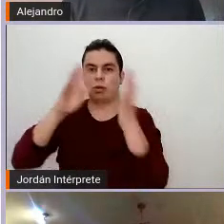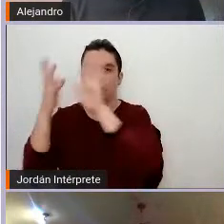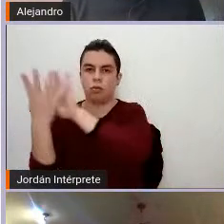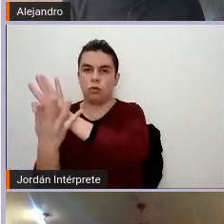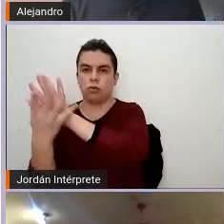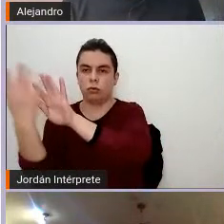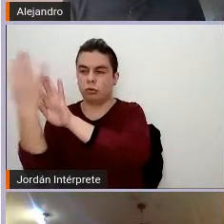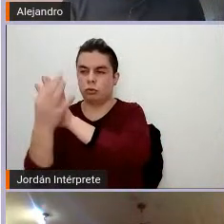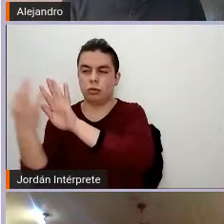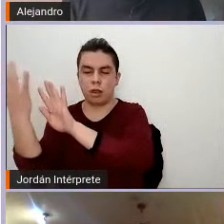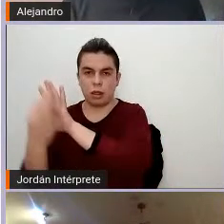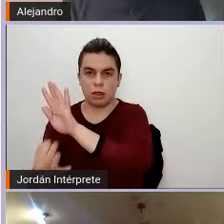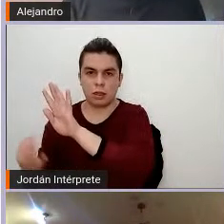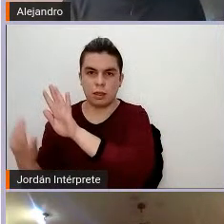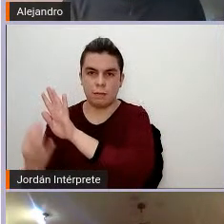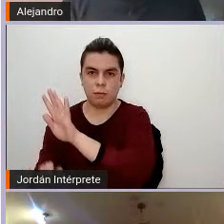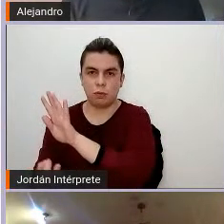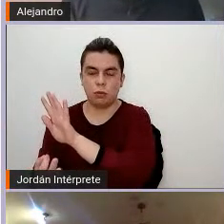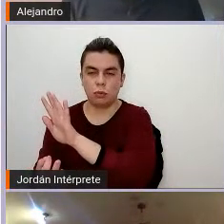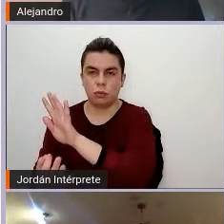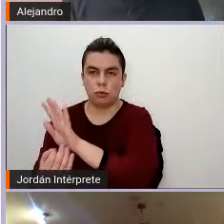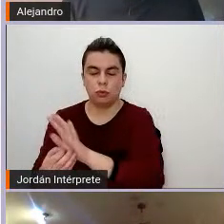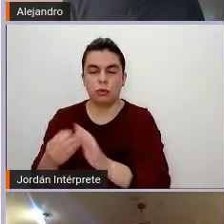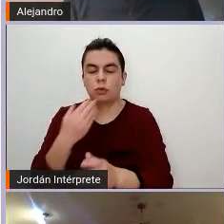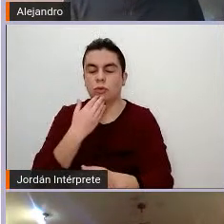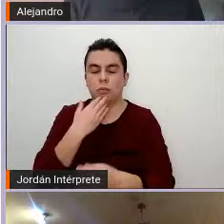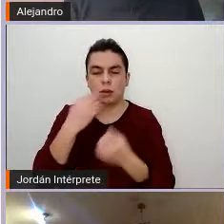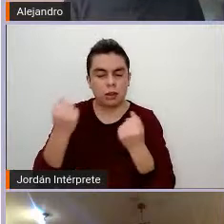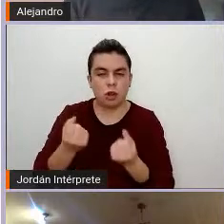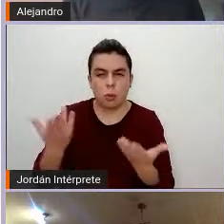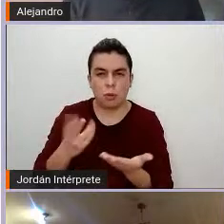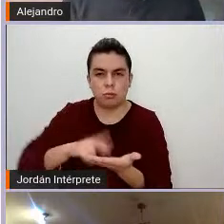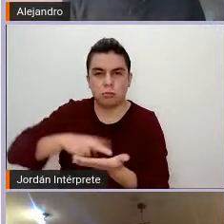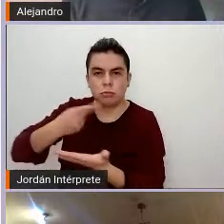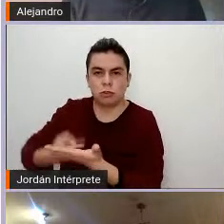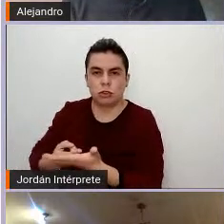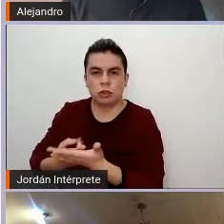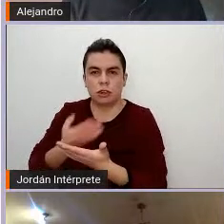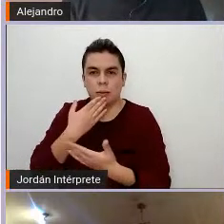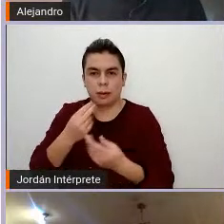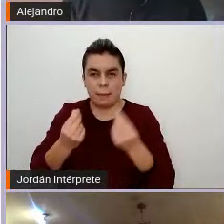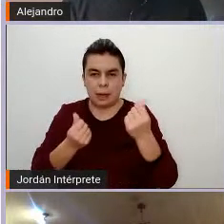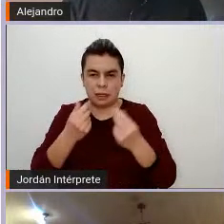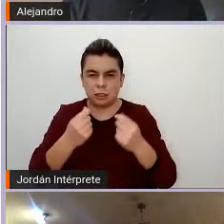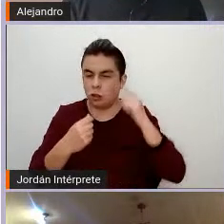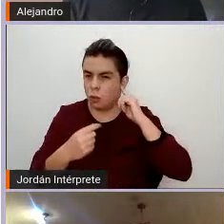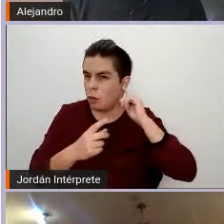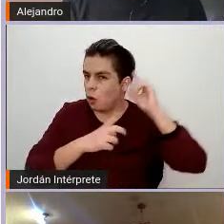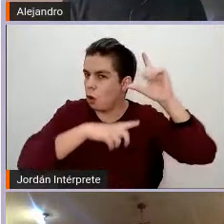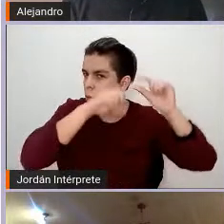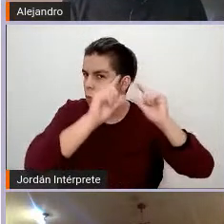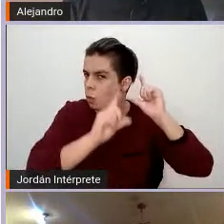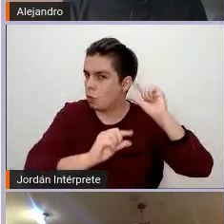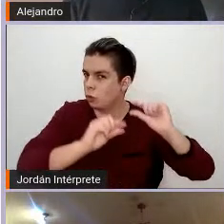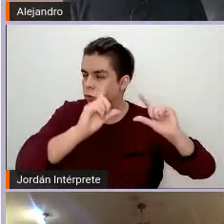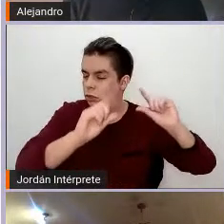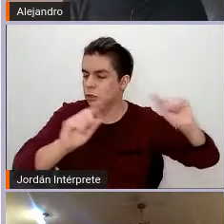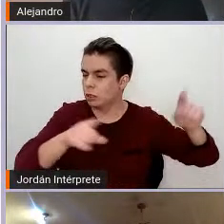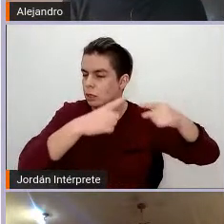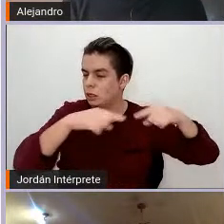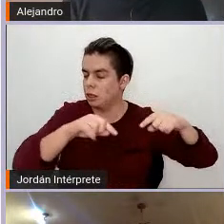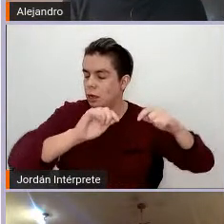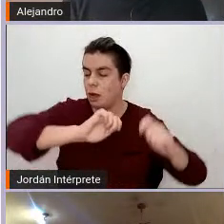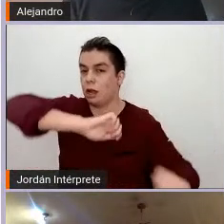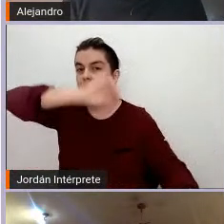pintadas, pero también es una posible traducción de acordes y tonos musicales hacia los colores. Como